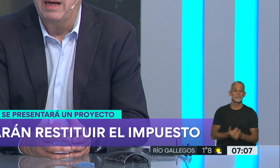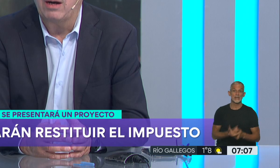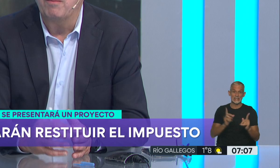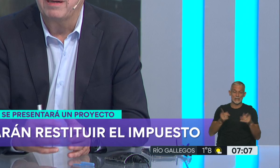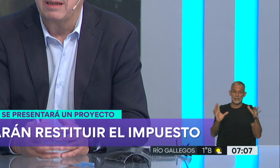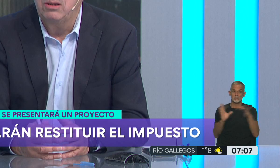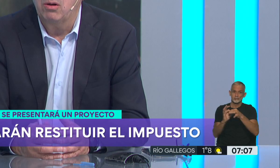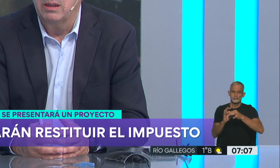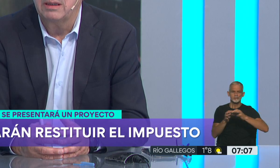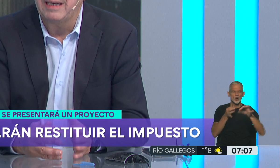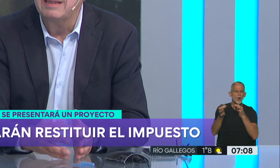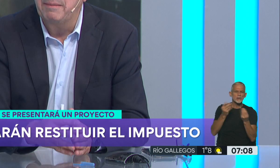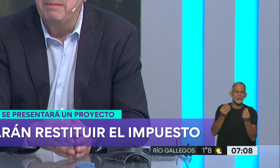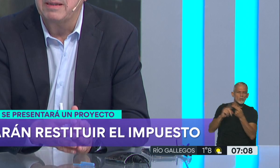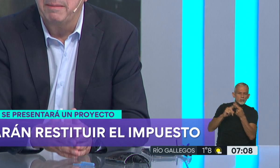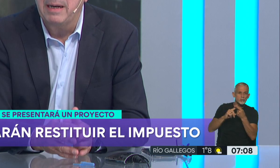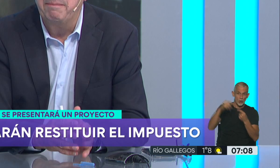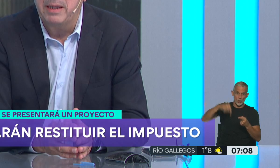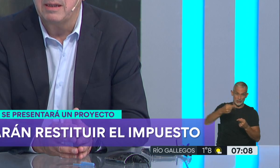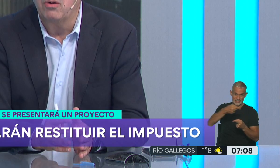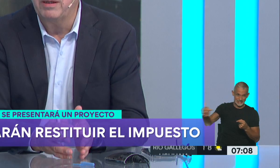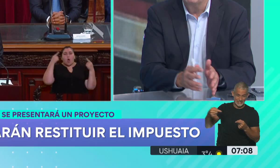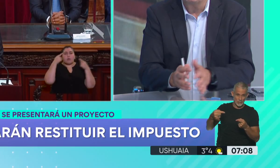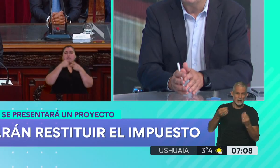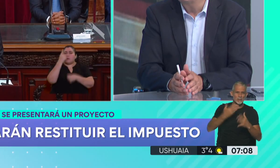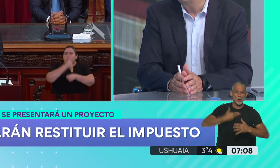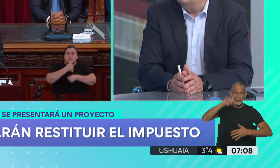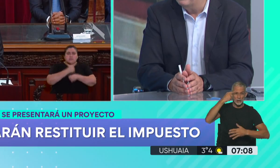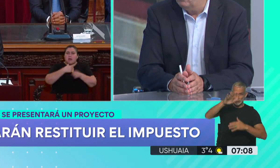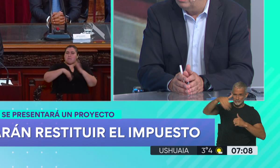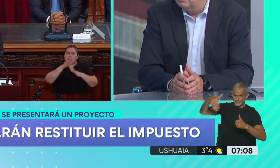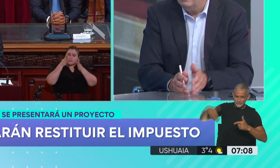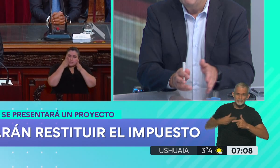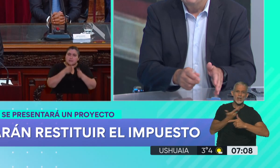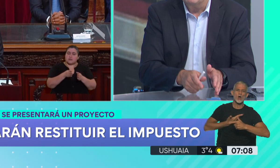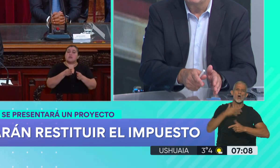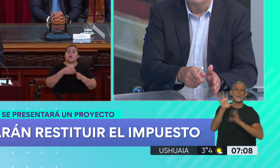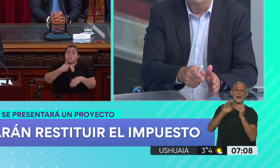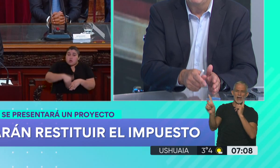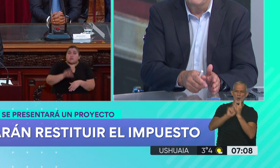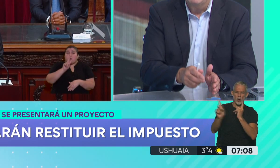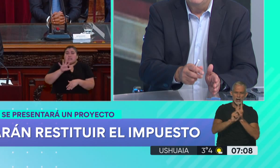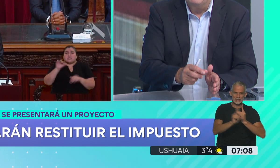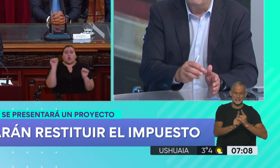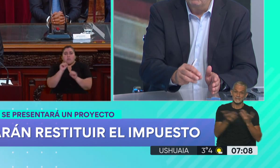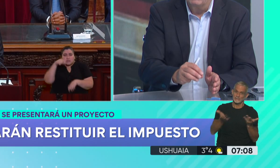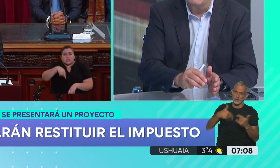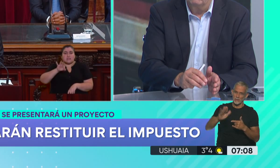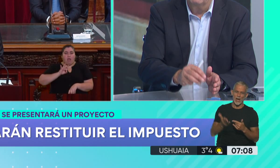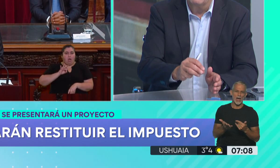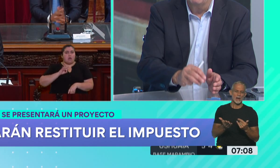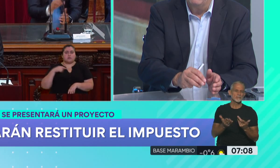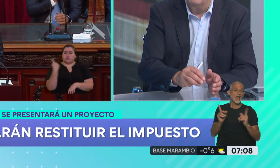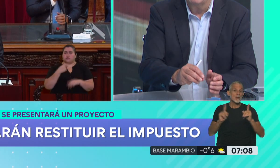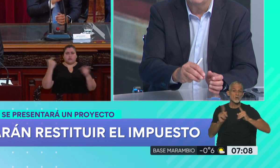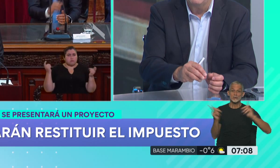atado a las conversaciones, que esta misma semana empieza el gobierno nacional con los gobernadores. Esta semana va a haber, en algunos